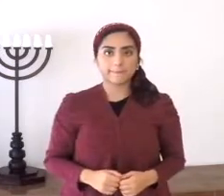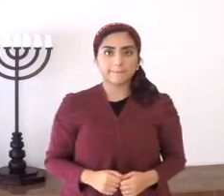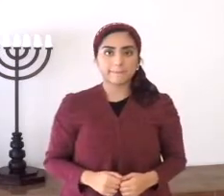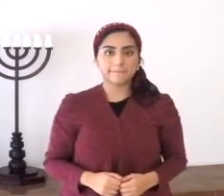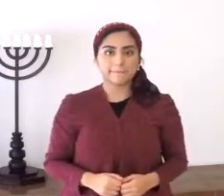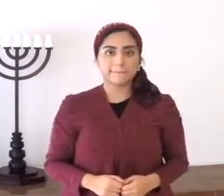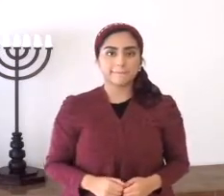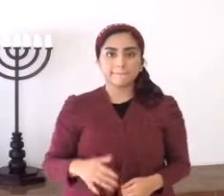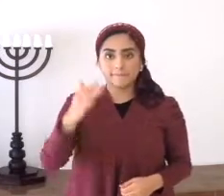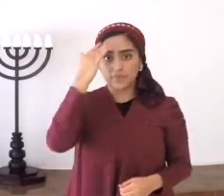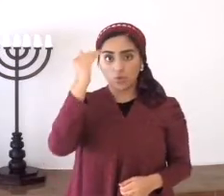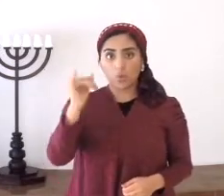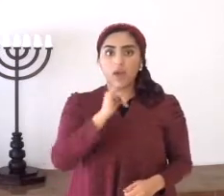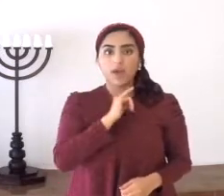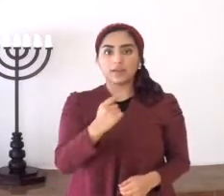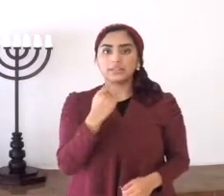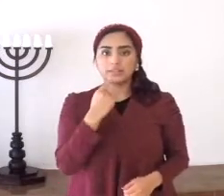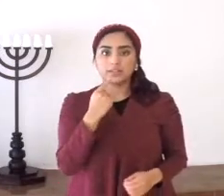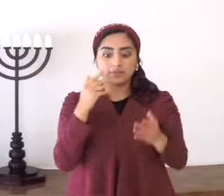siempre. Ahora,